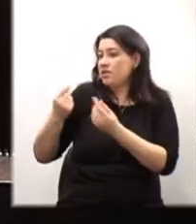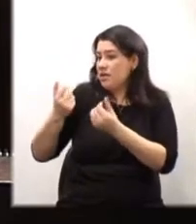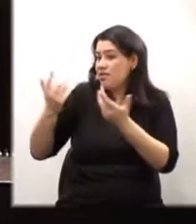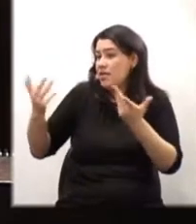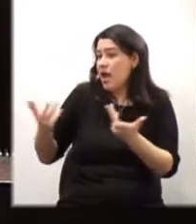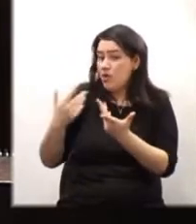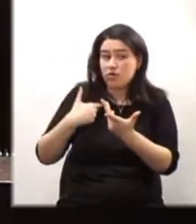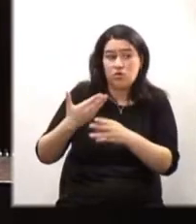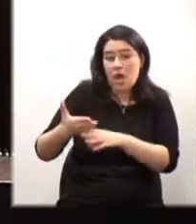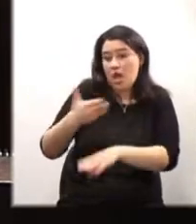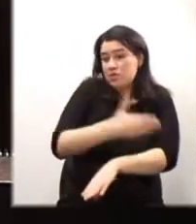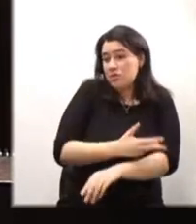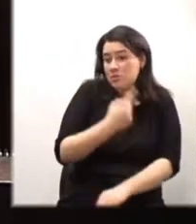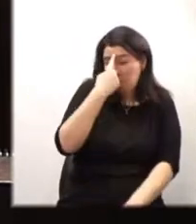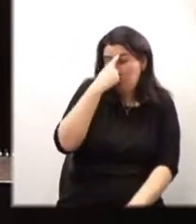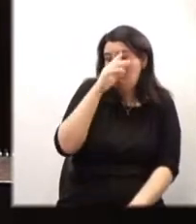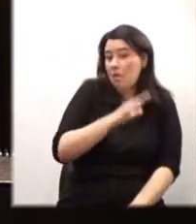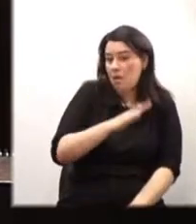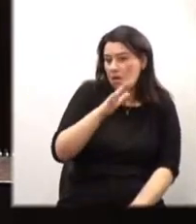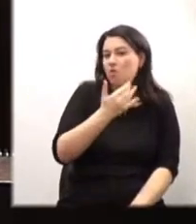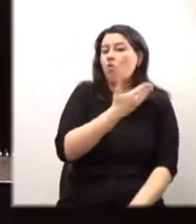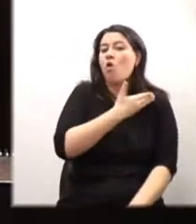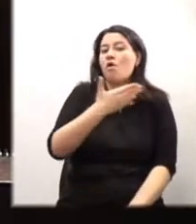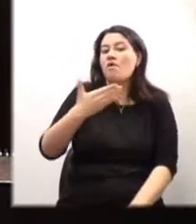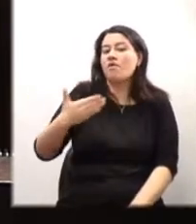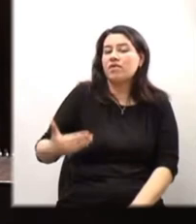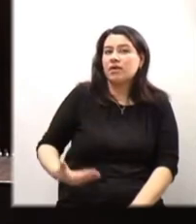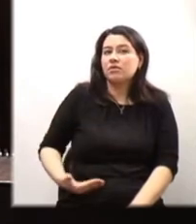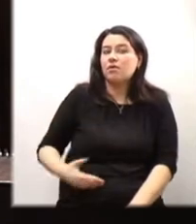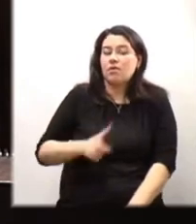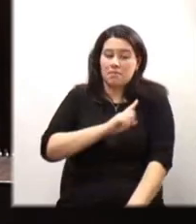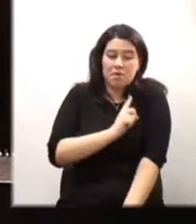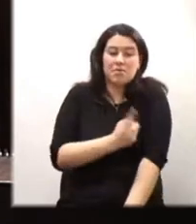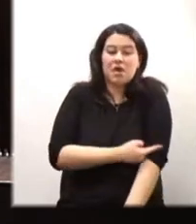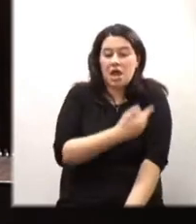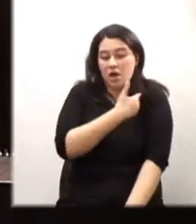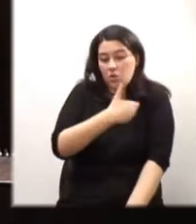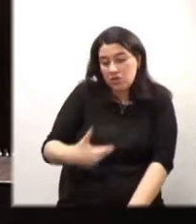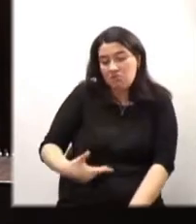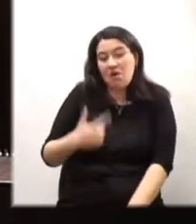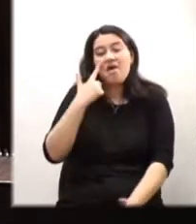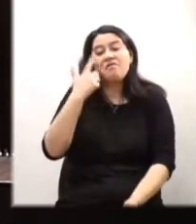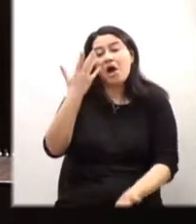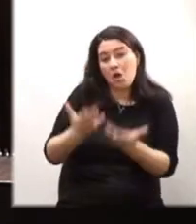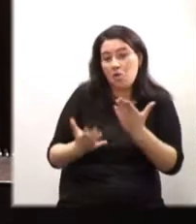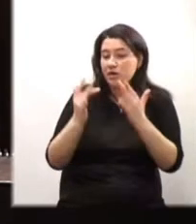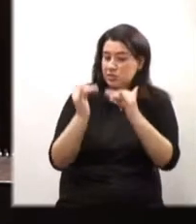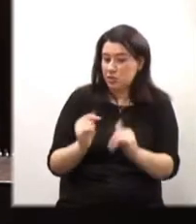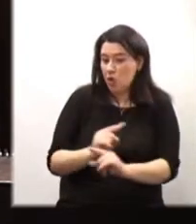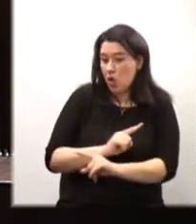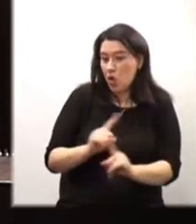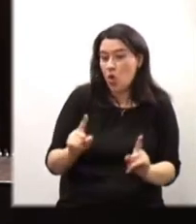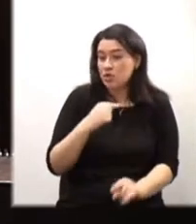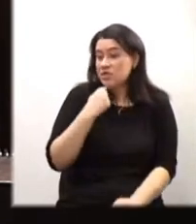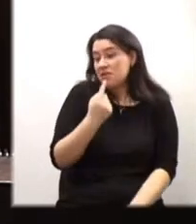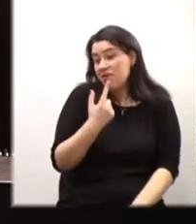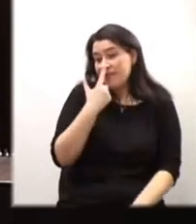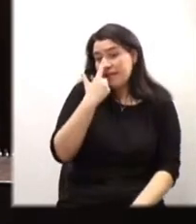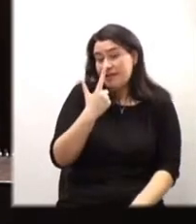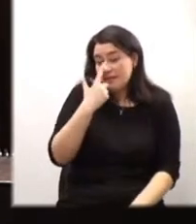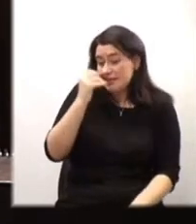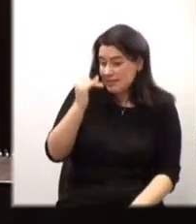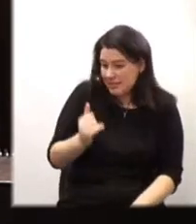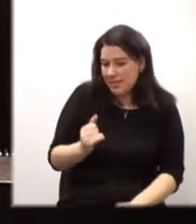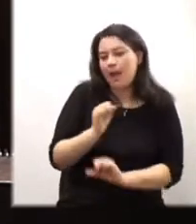que no se me había ocurrido, el gobierno, el Poder Ejecutivo evalúa si eso es viable o no es viable, si le interesa, y en ese